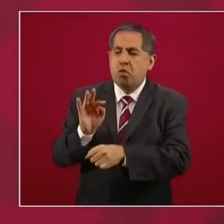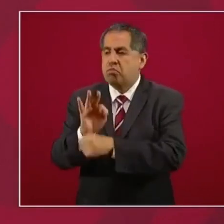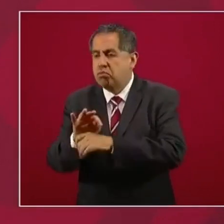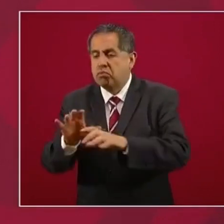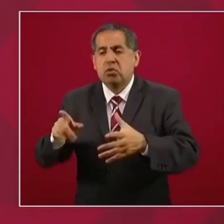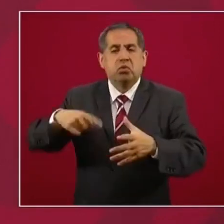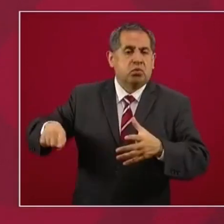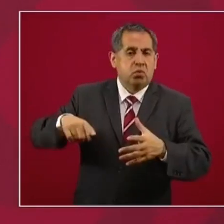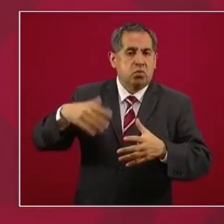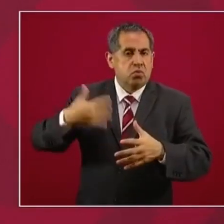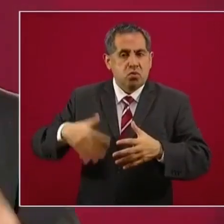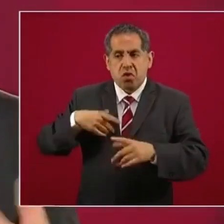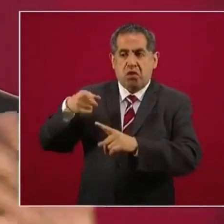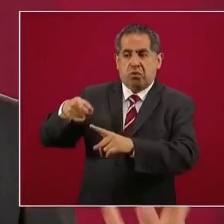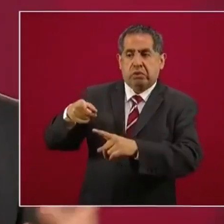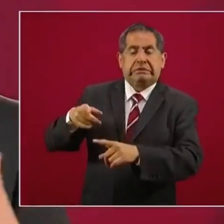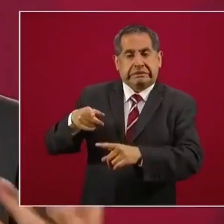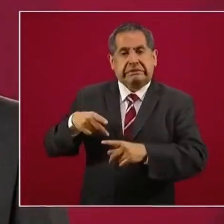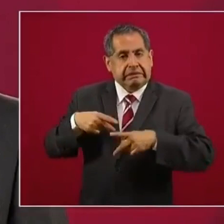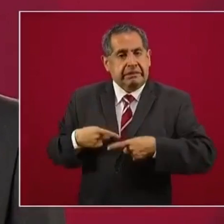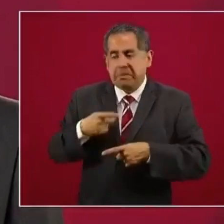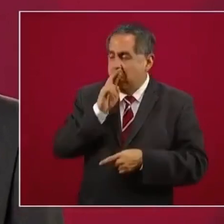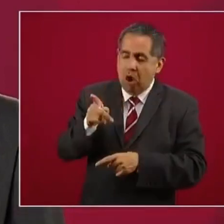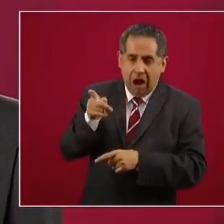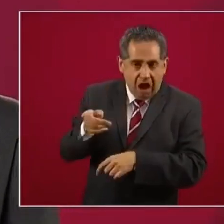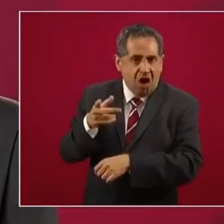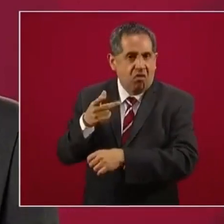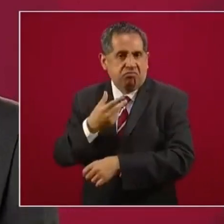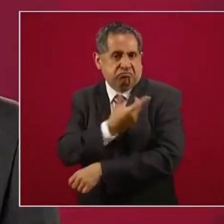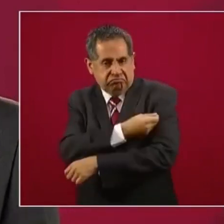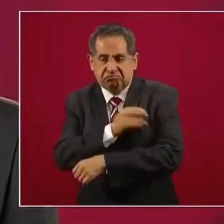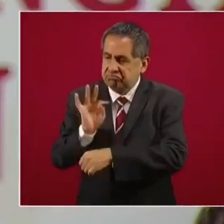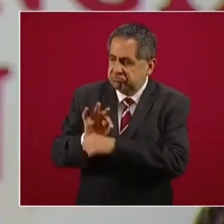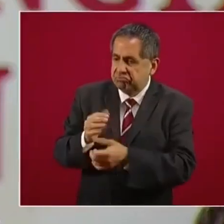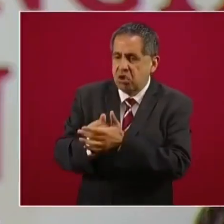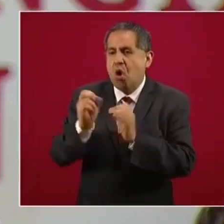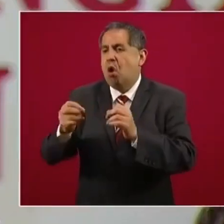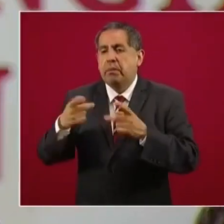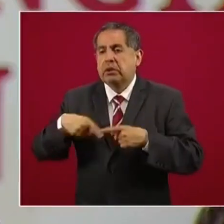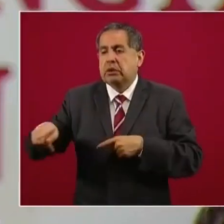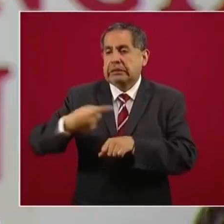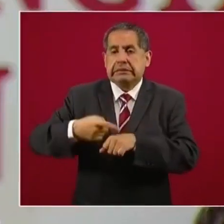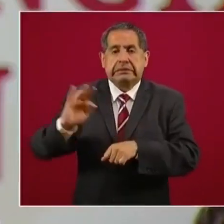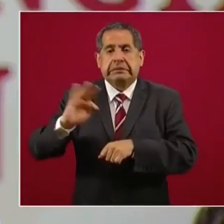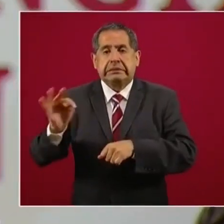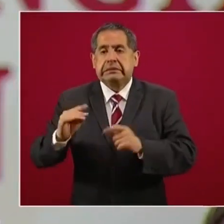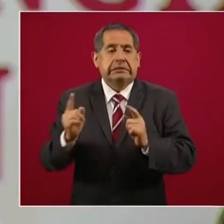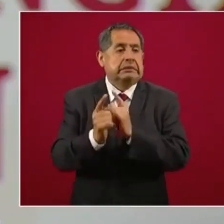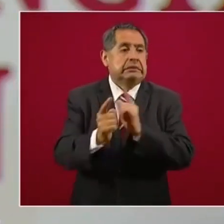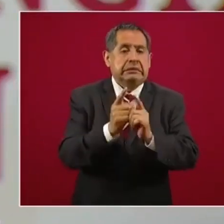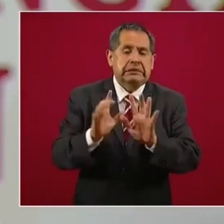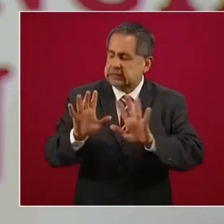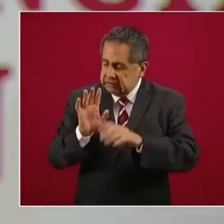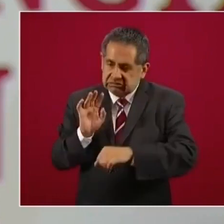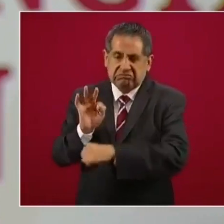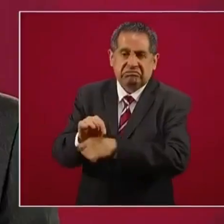de alto riesgo o a poblaciones en general de acuerdo a su nivel de exposición esperada. Y